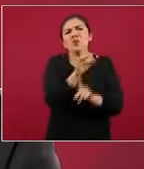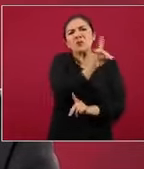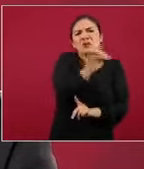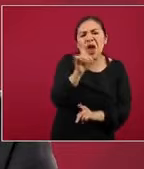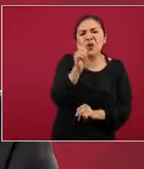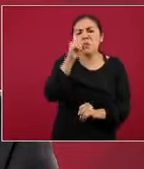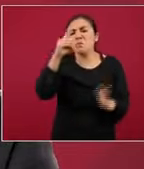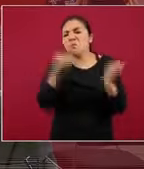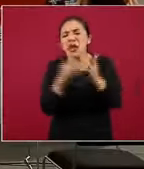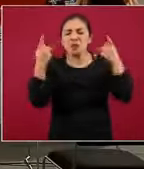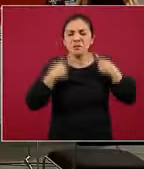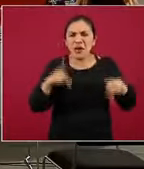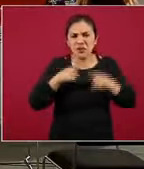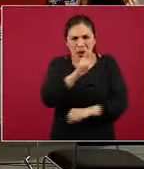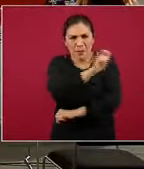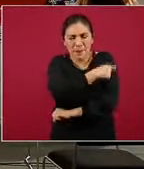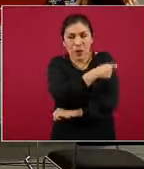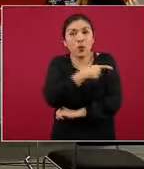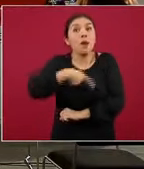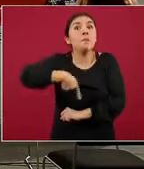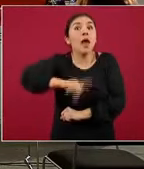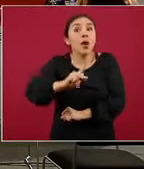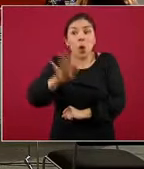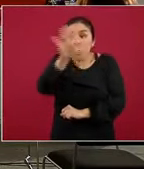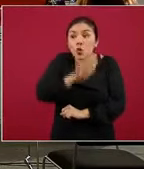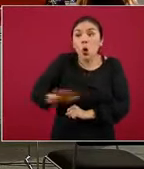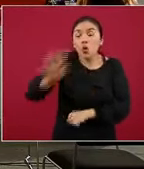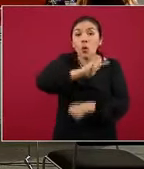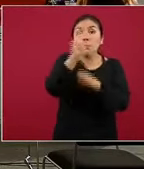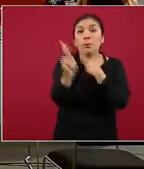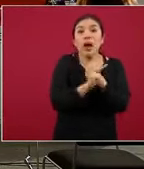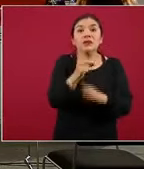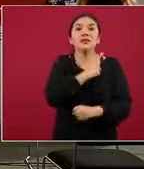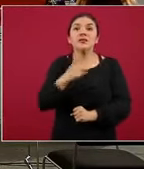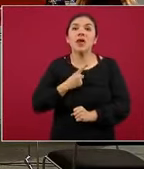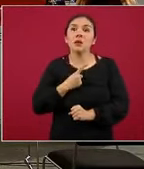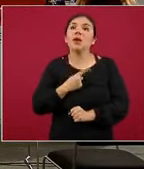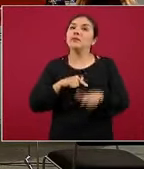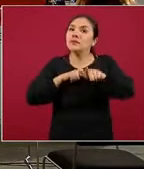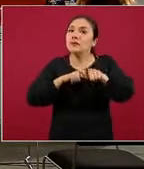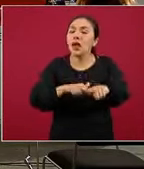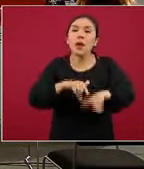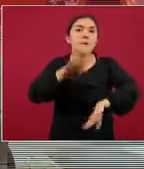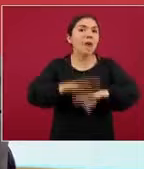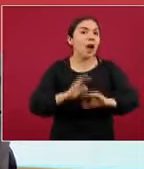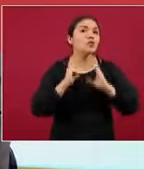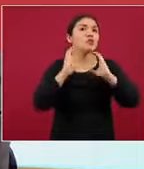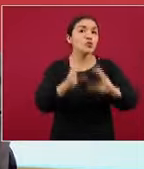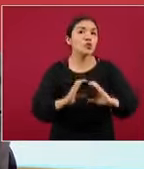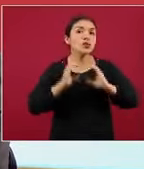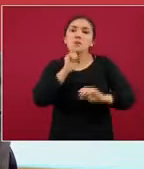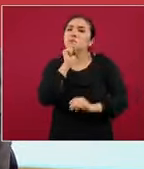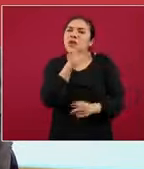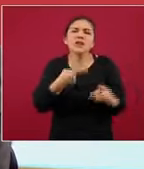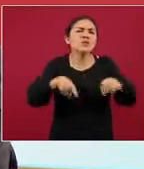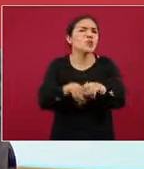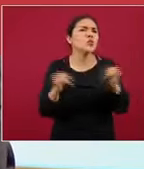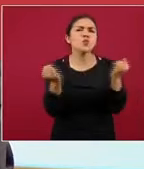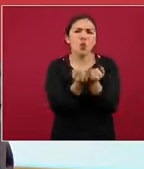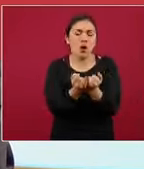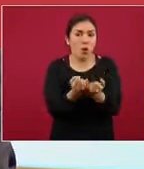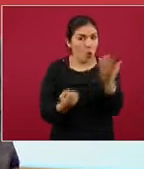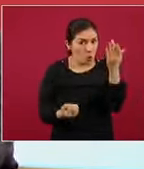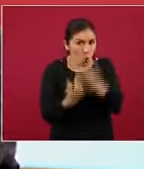millares de personas vacunadas, el conjunto del país debe considerar que siguen vigentes las mismas recomendaciones. No